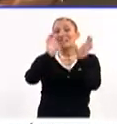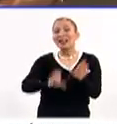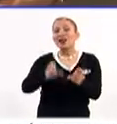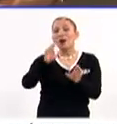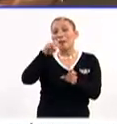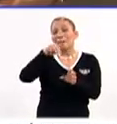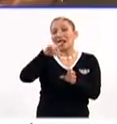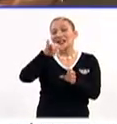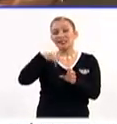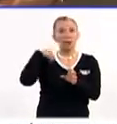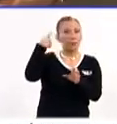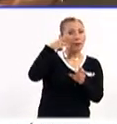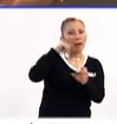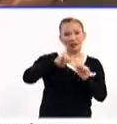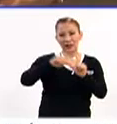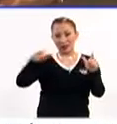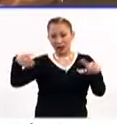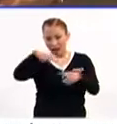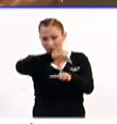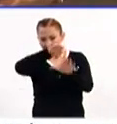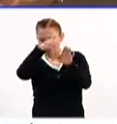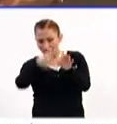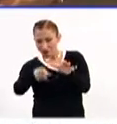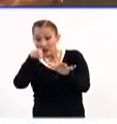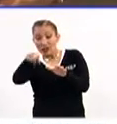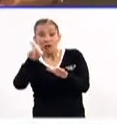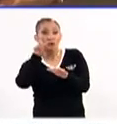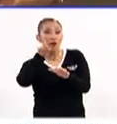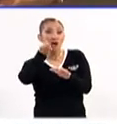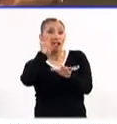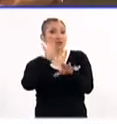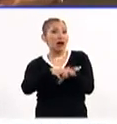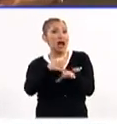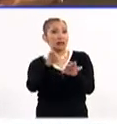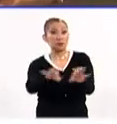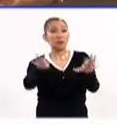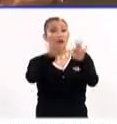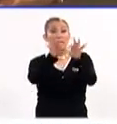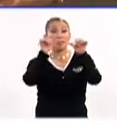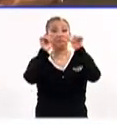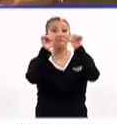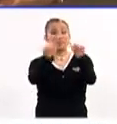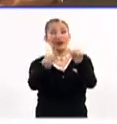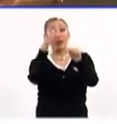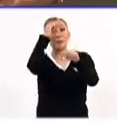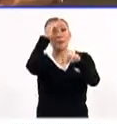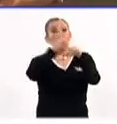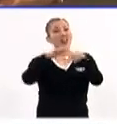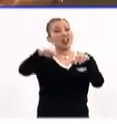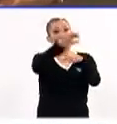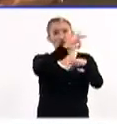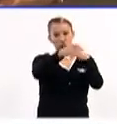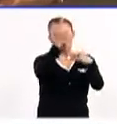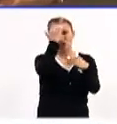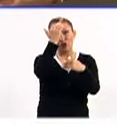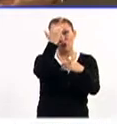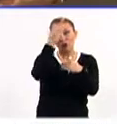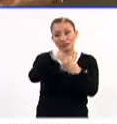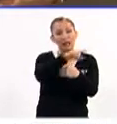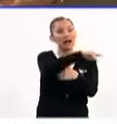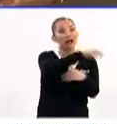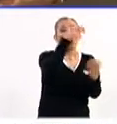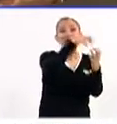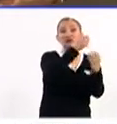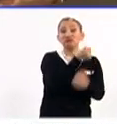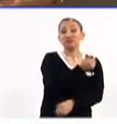Malinche, que está entre Puebla y Tlaxcala, y es una figura que tiene mucho más importancia en la memoria colectiva de los mexicanos que la que